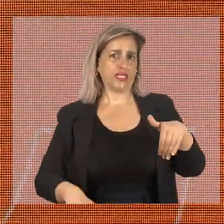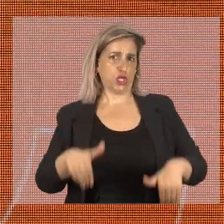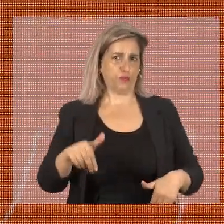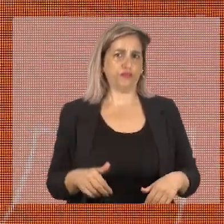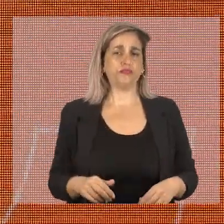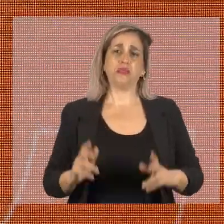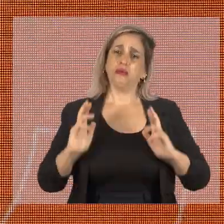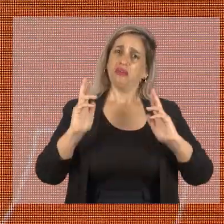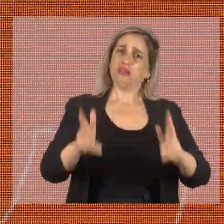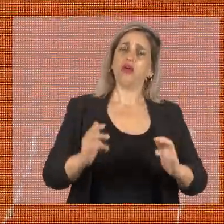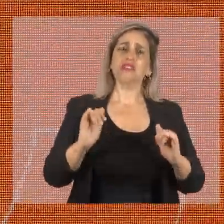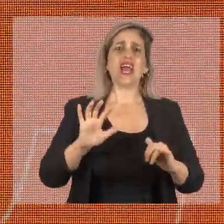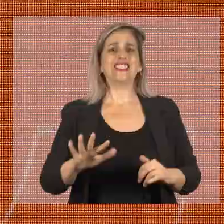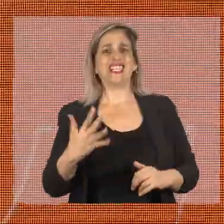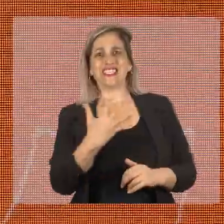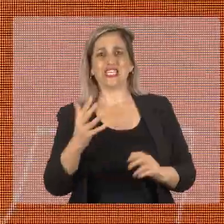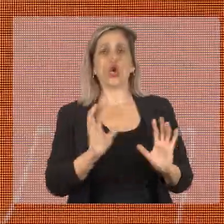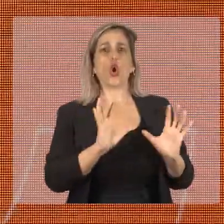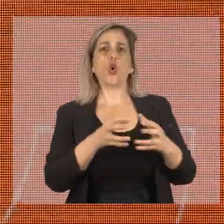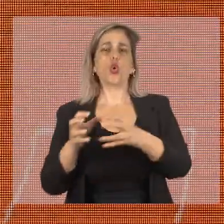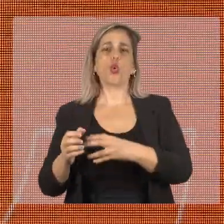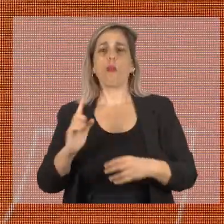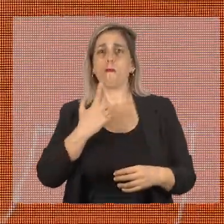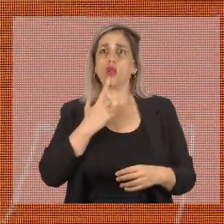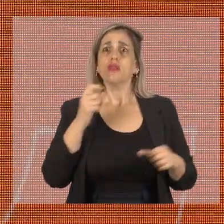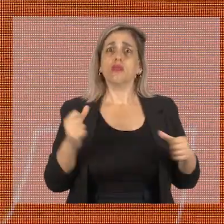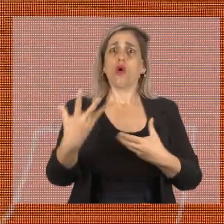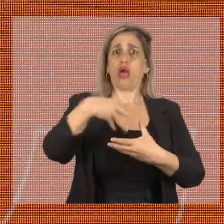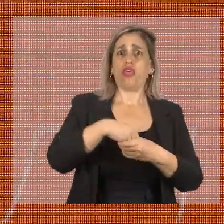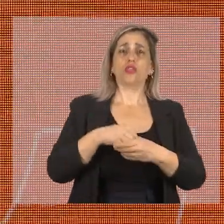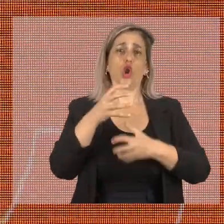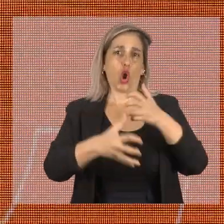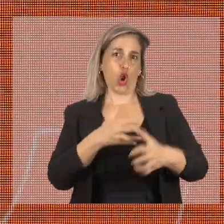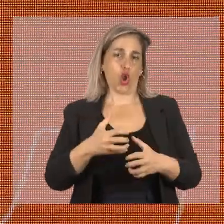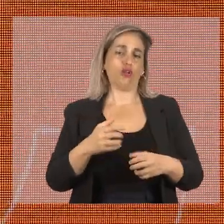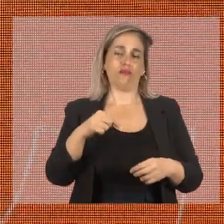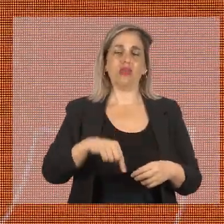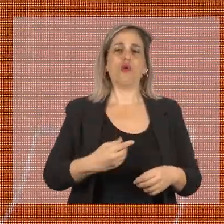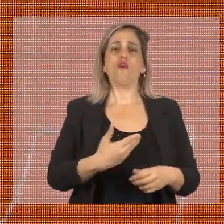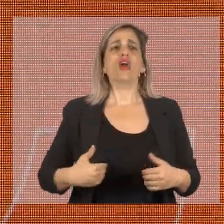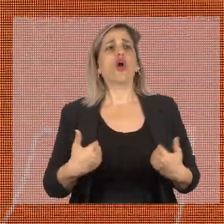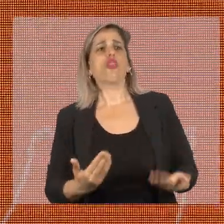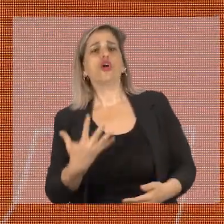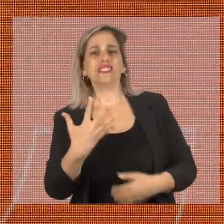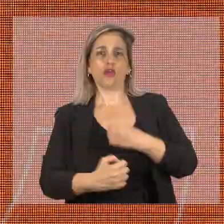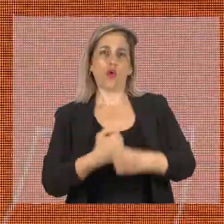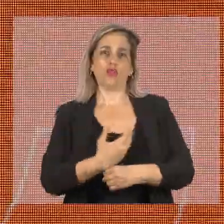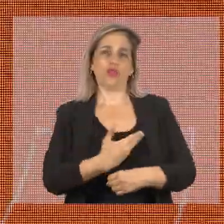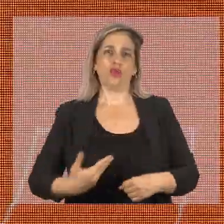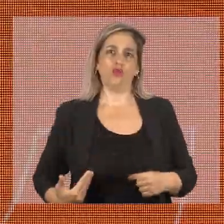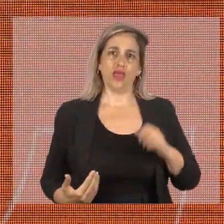elección y dijo: a cinco partidos que conforman una coalición les doy 5 años de mandato.